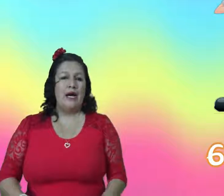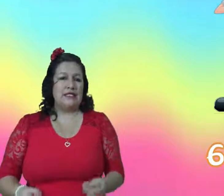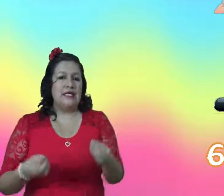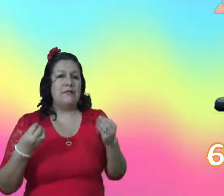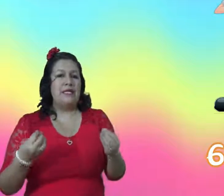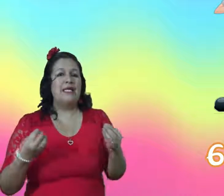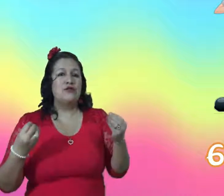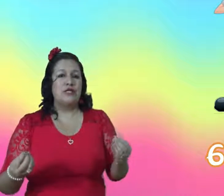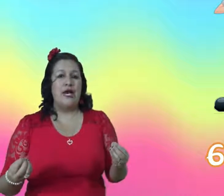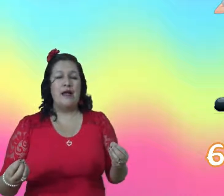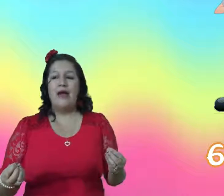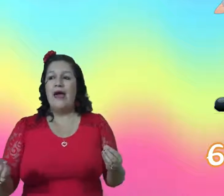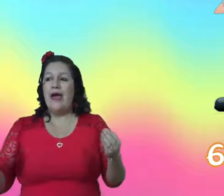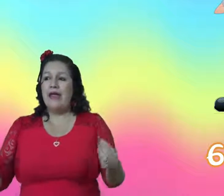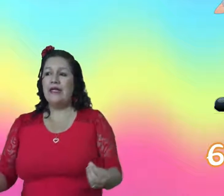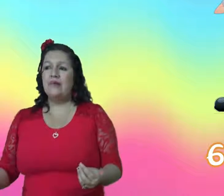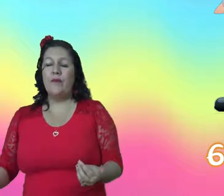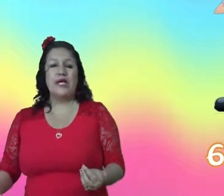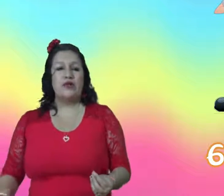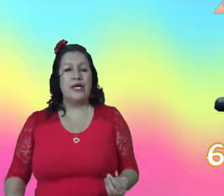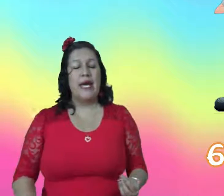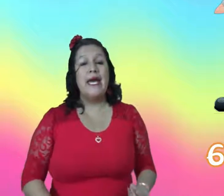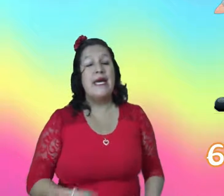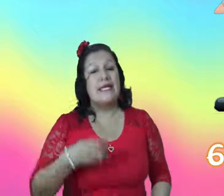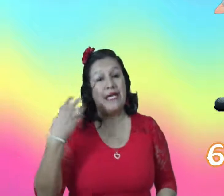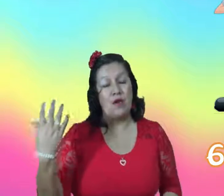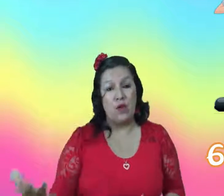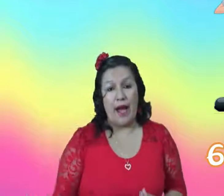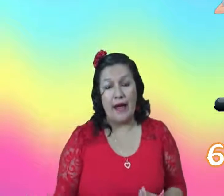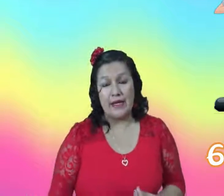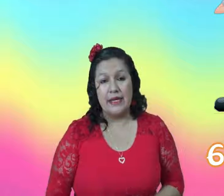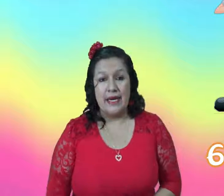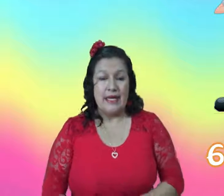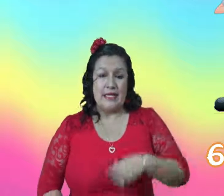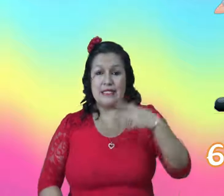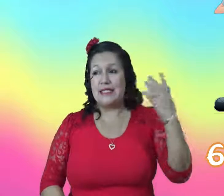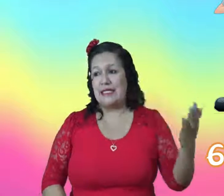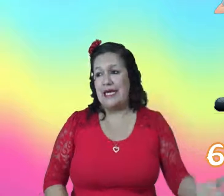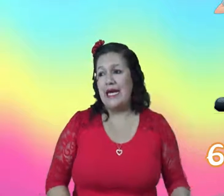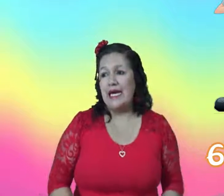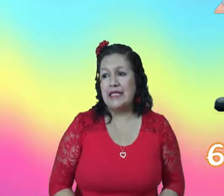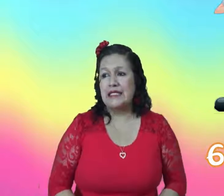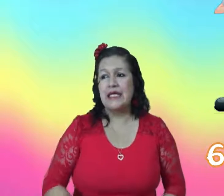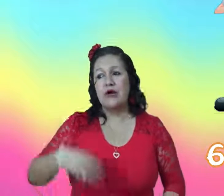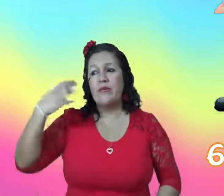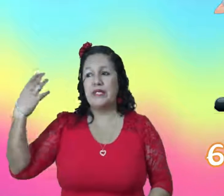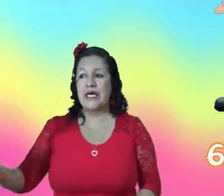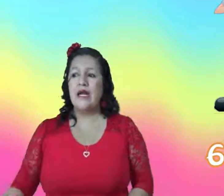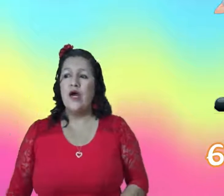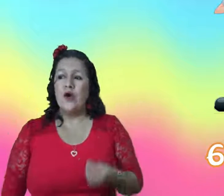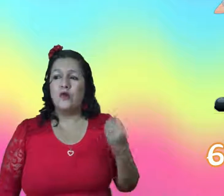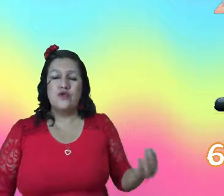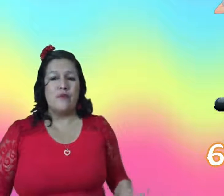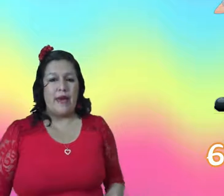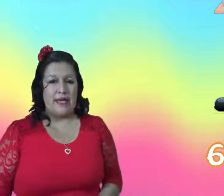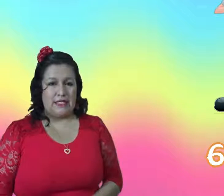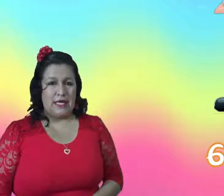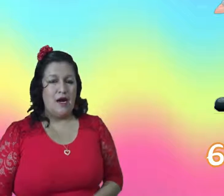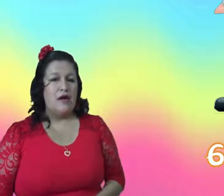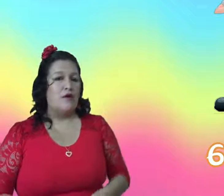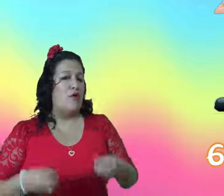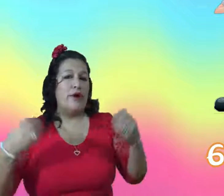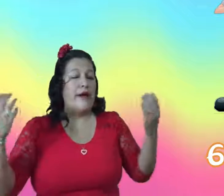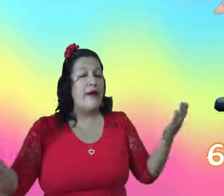¿no? Hacer vida social en el momento de qué? De jugar, de hacer tareas, de conversar con su